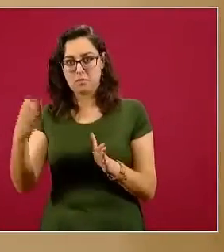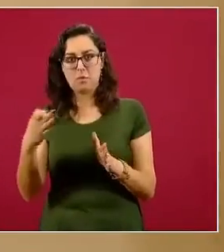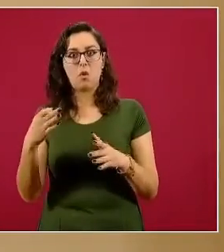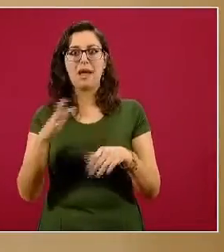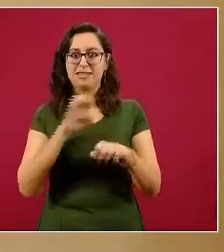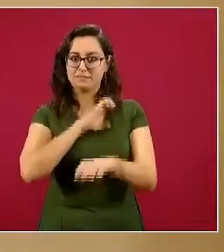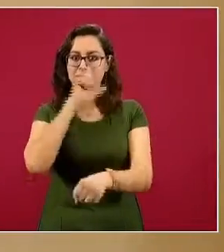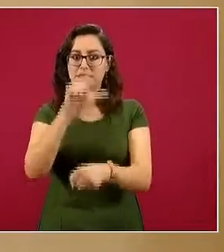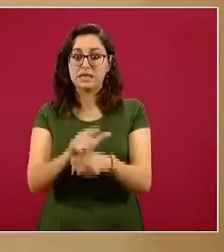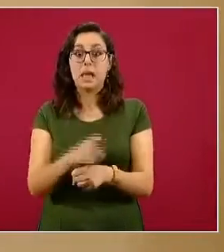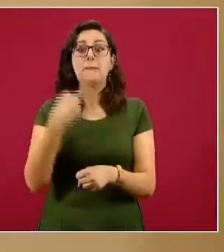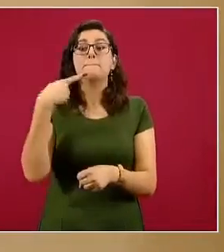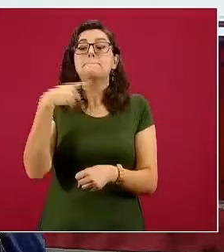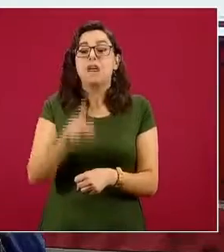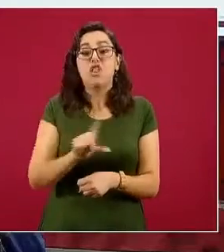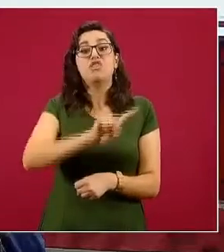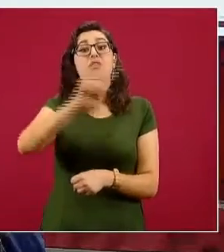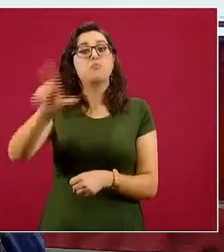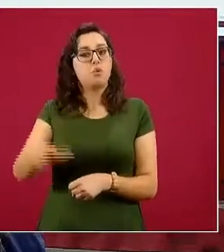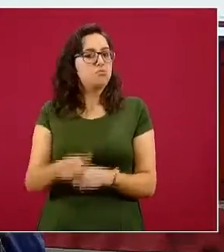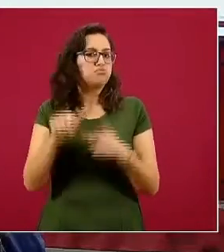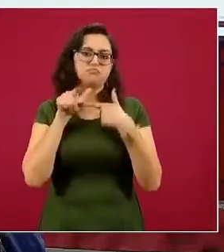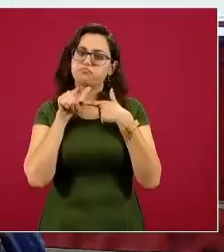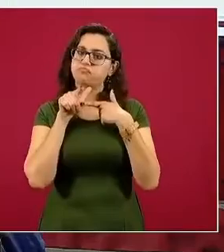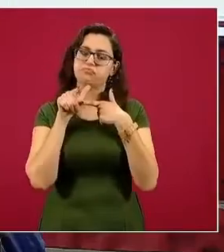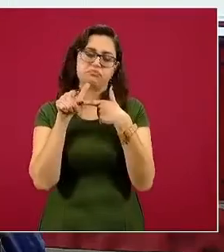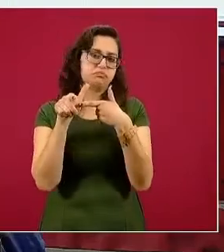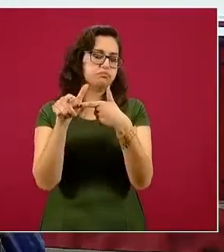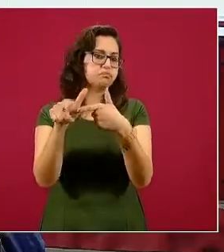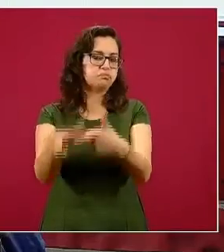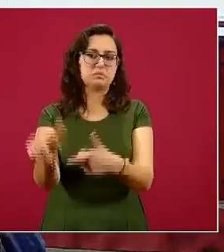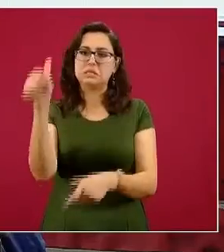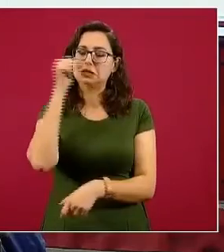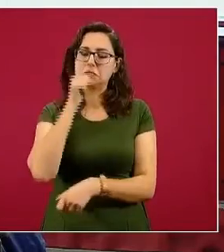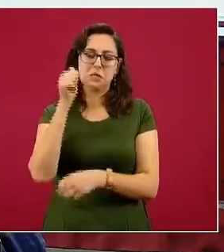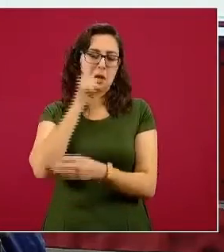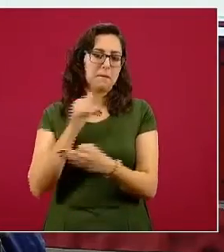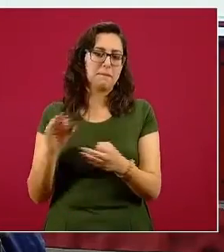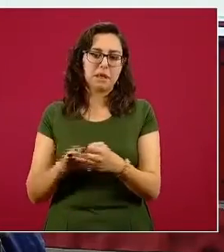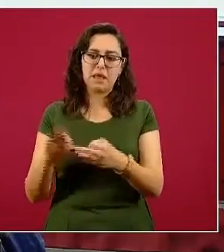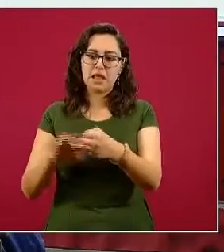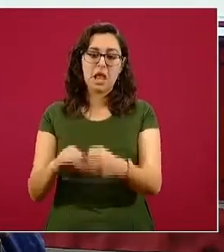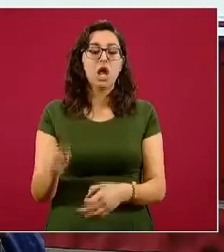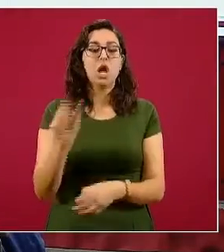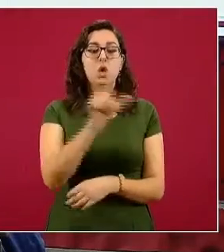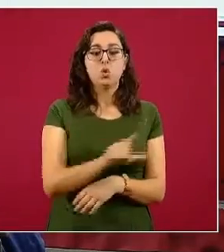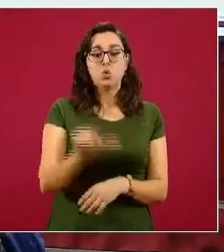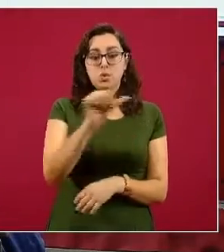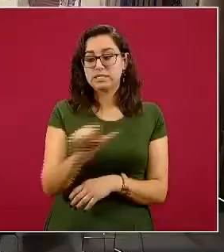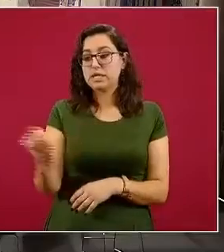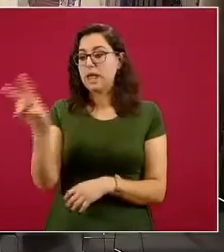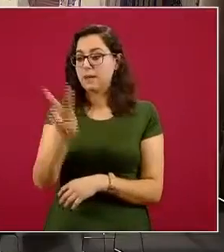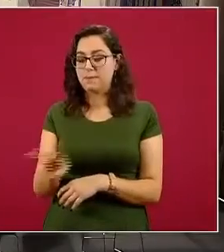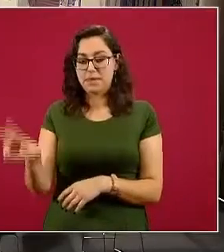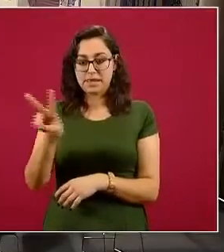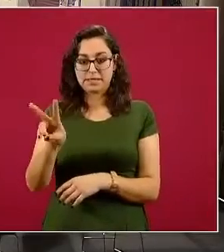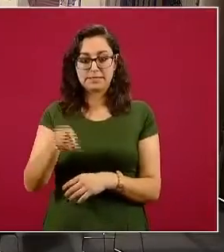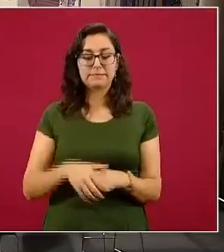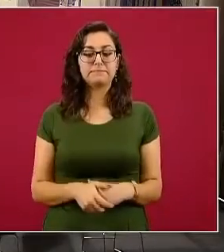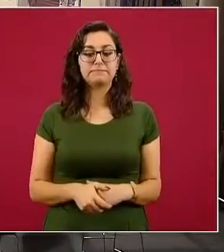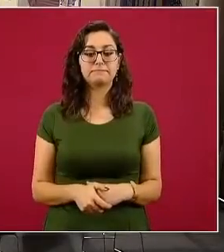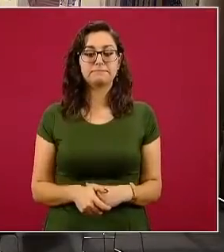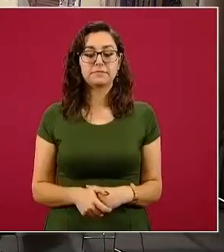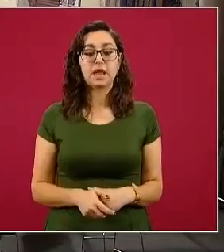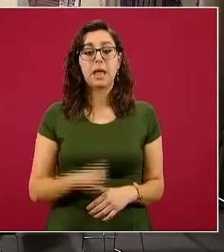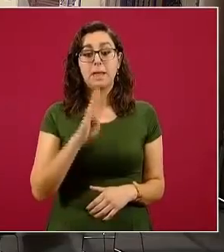permanente. O sea que no solamente es este mes, están permanente de lunes a viernes en todas las unidades.